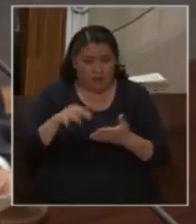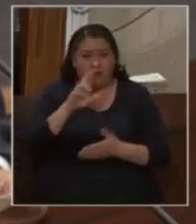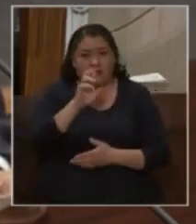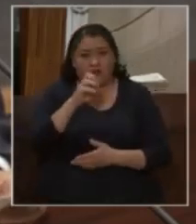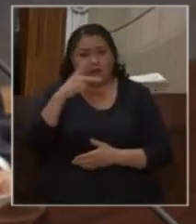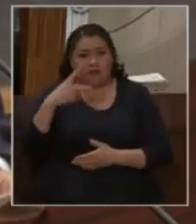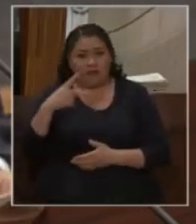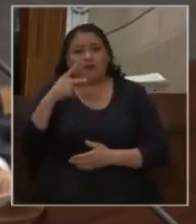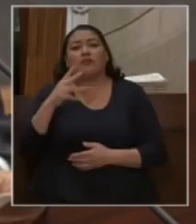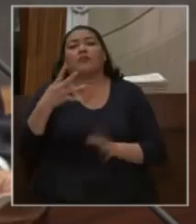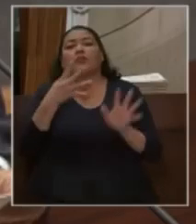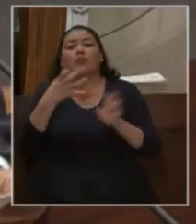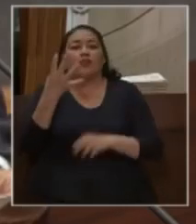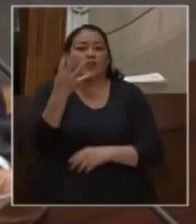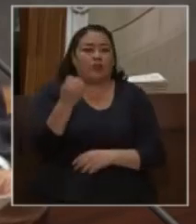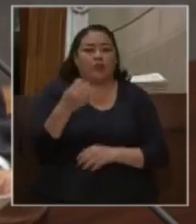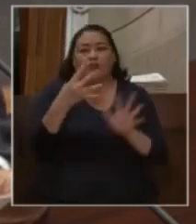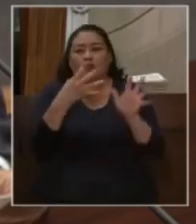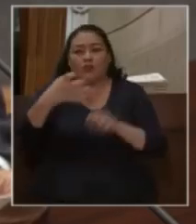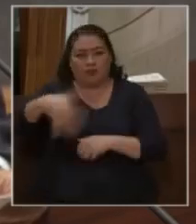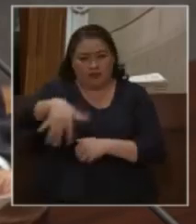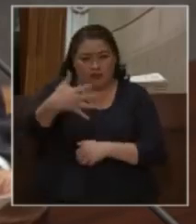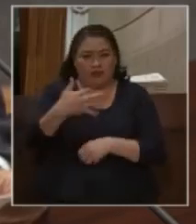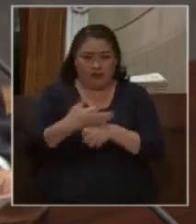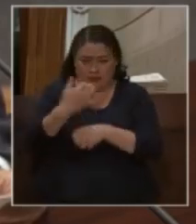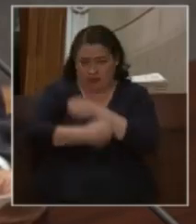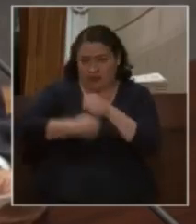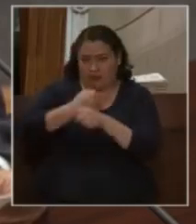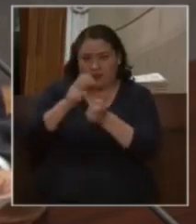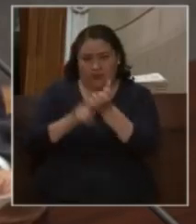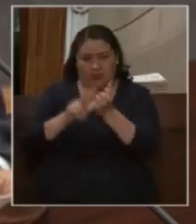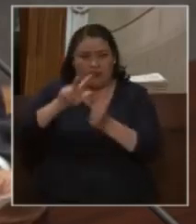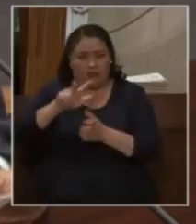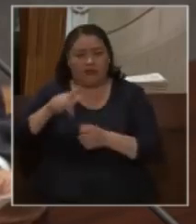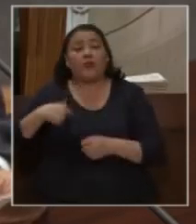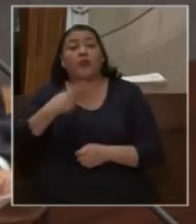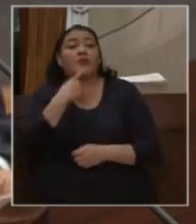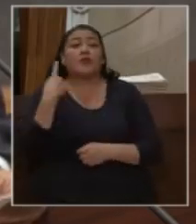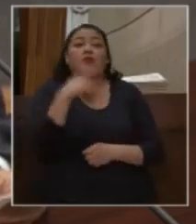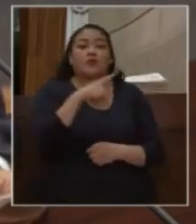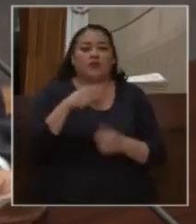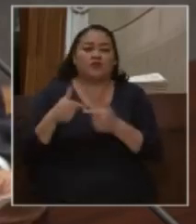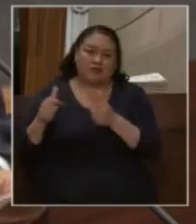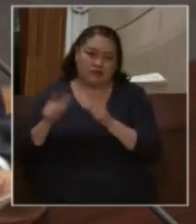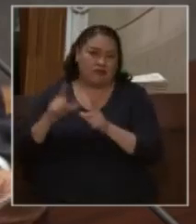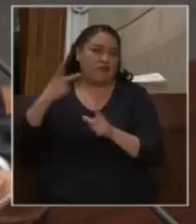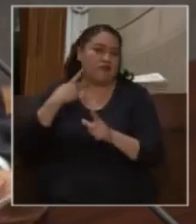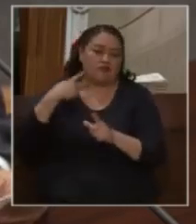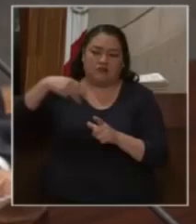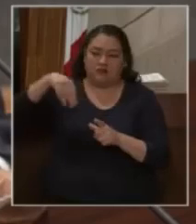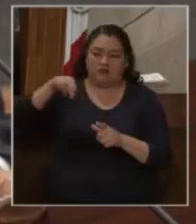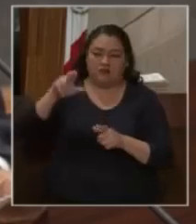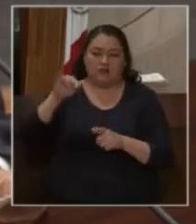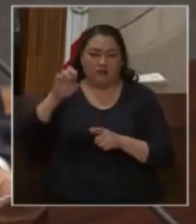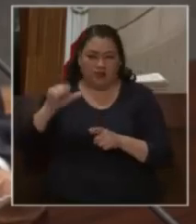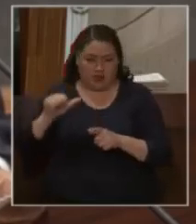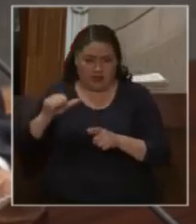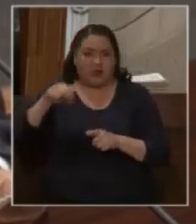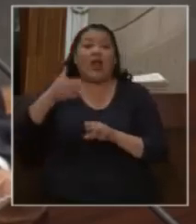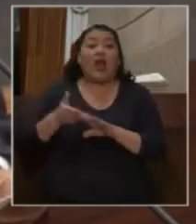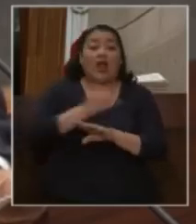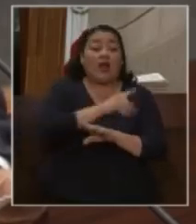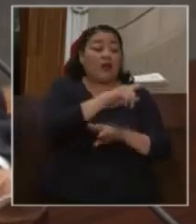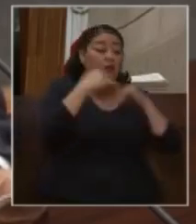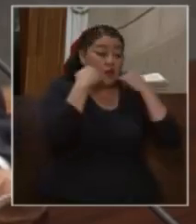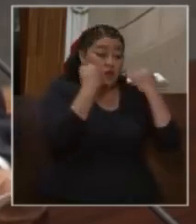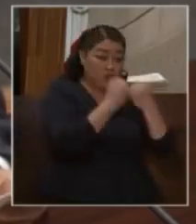909 y 215 del presente año, promovidos por el partido político Morena y por diversos ciudadanos en contra de la resolución del Consejo